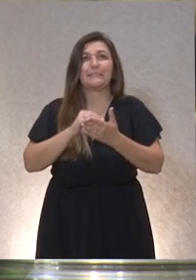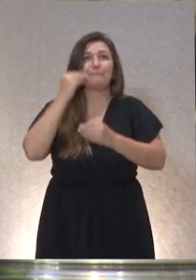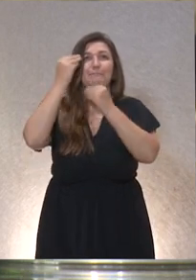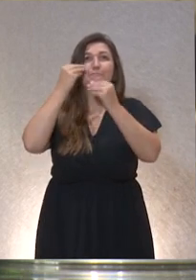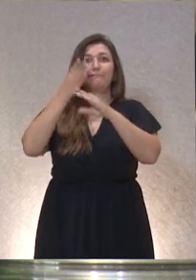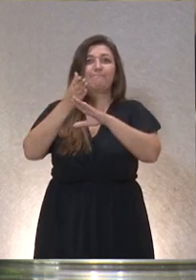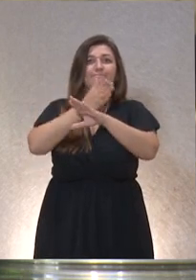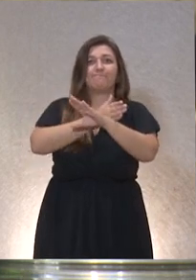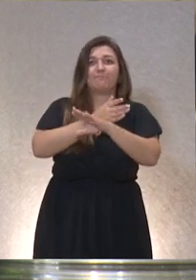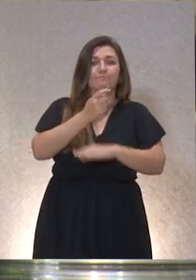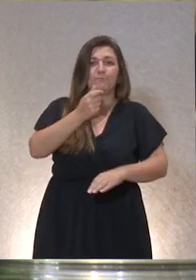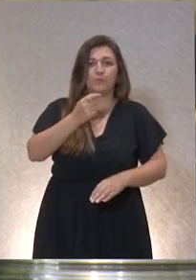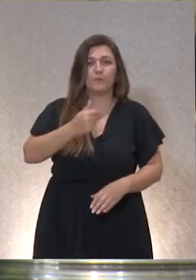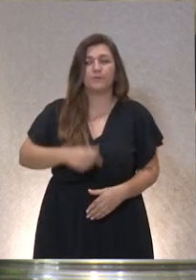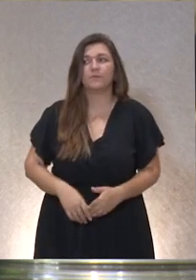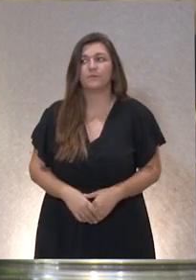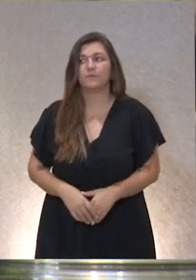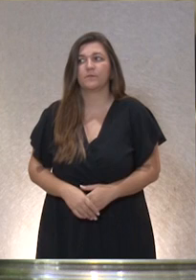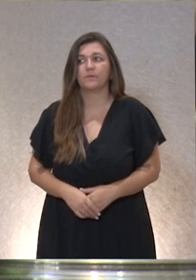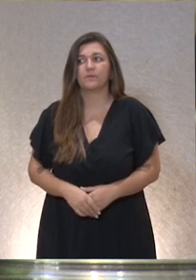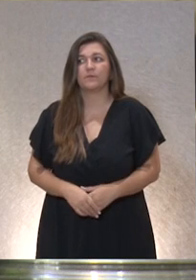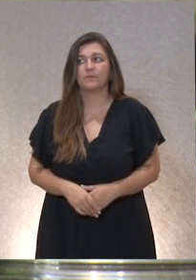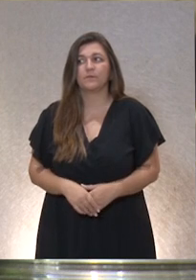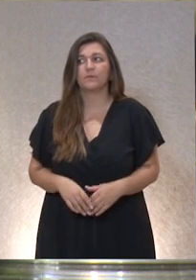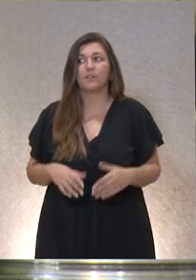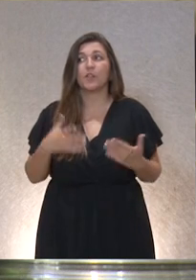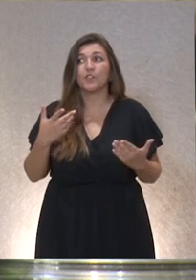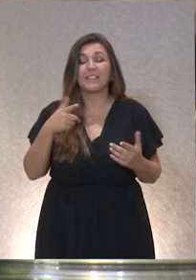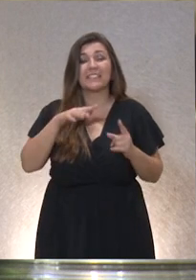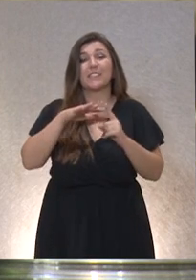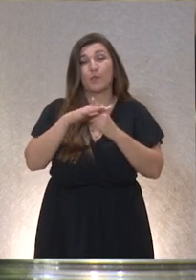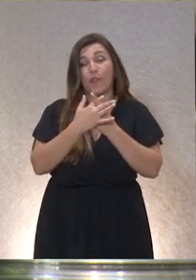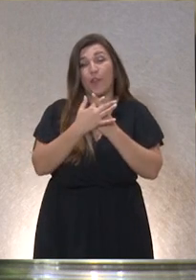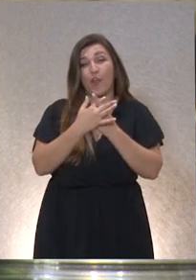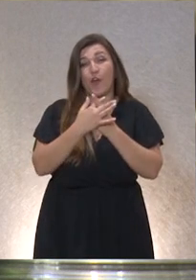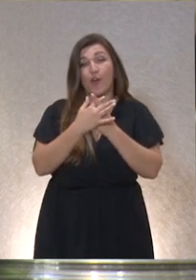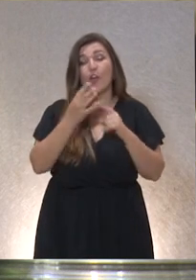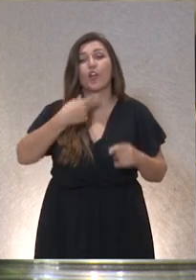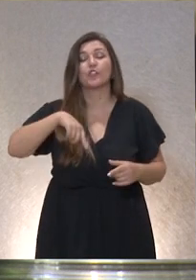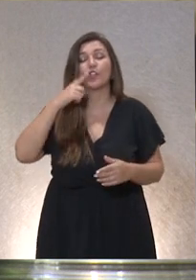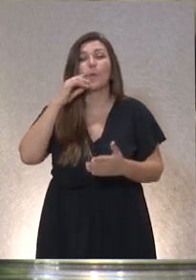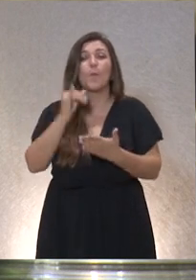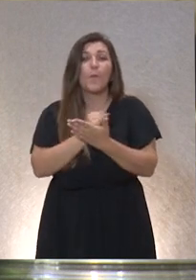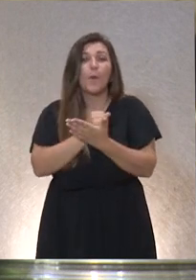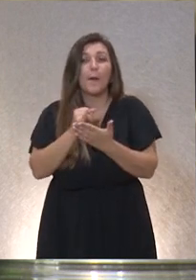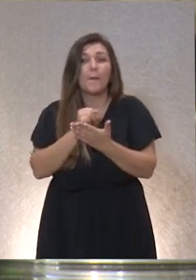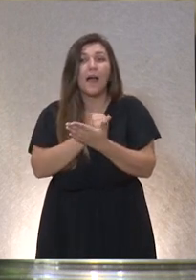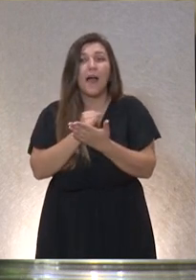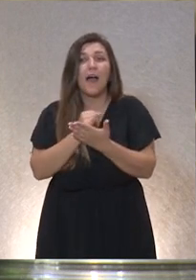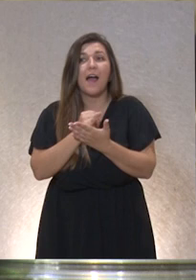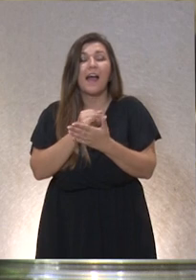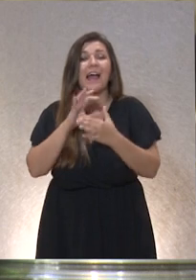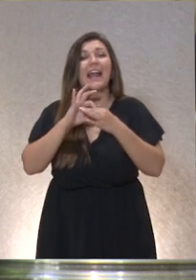deliberación bueno para para esta situación puso a prueba eh las